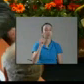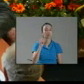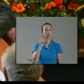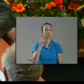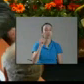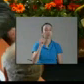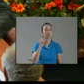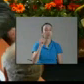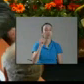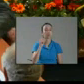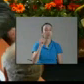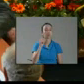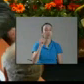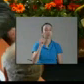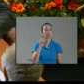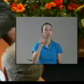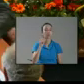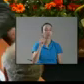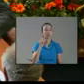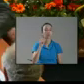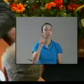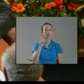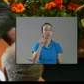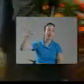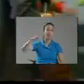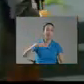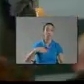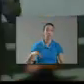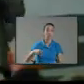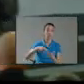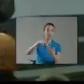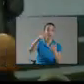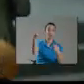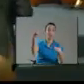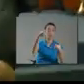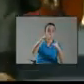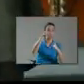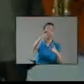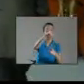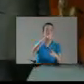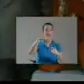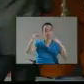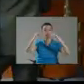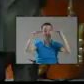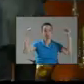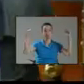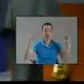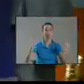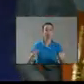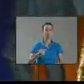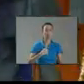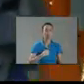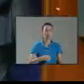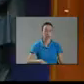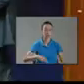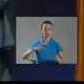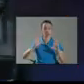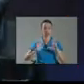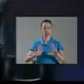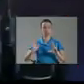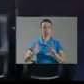a nuestro apóstol Sergio Enríquez, allá donde él está, bendecimos su salud, bendecimos sus ojos, bendecimos